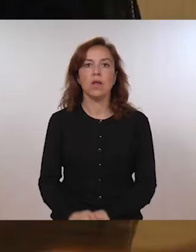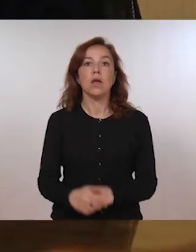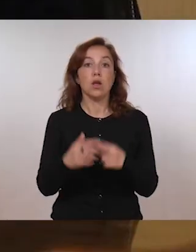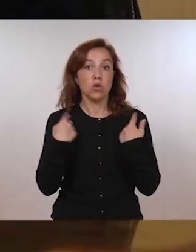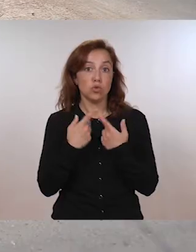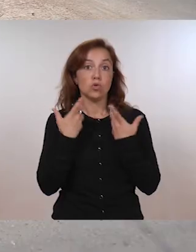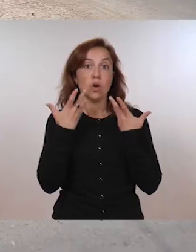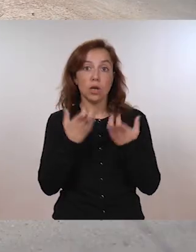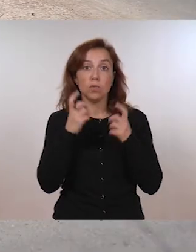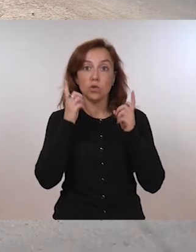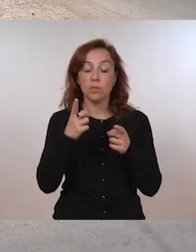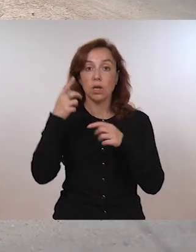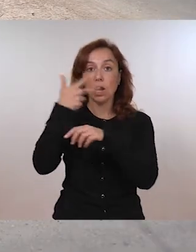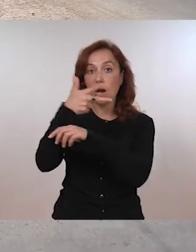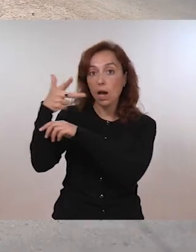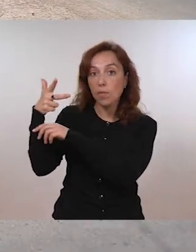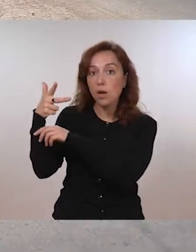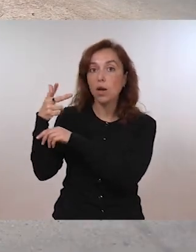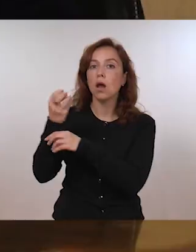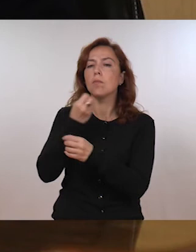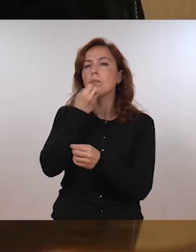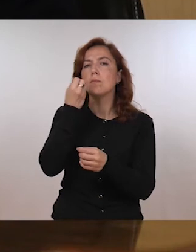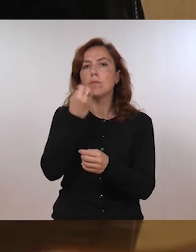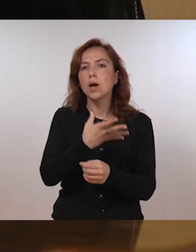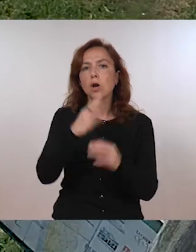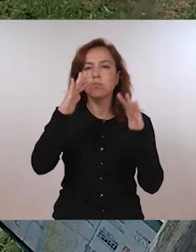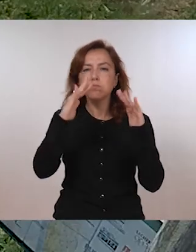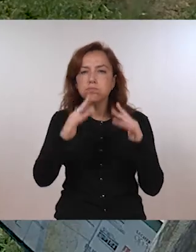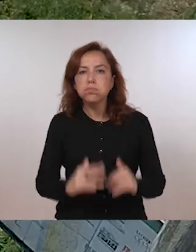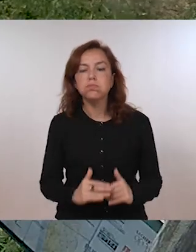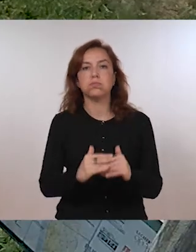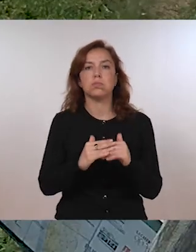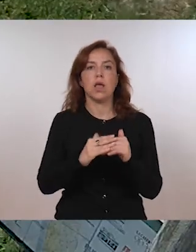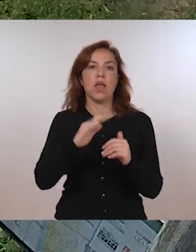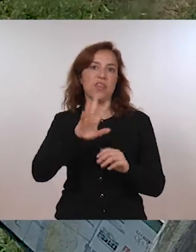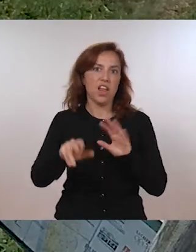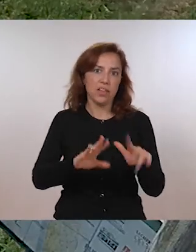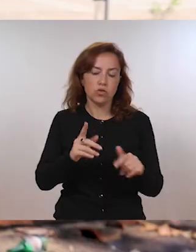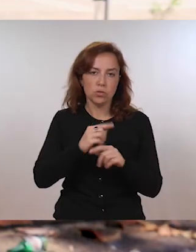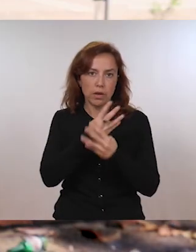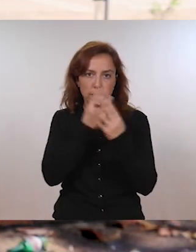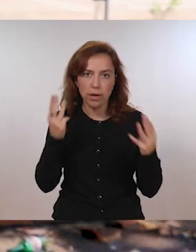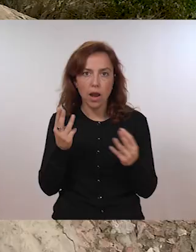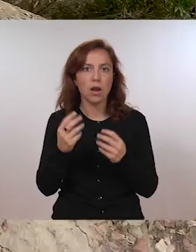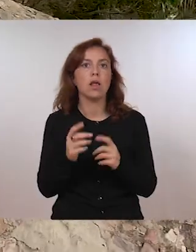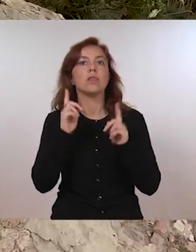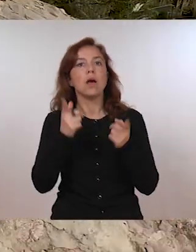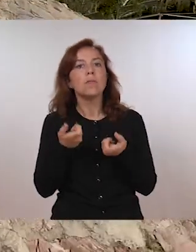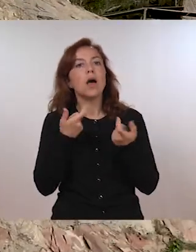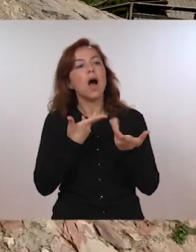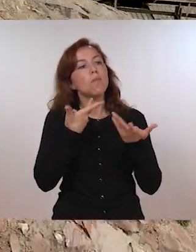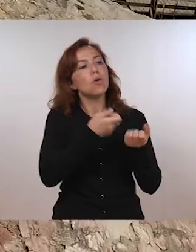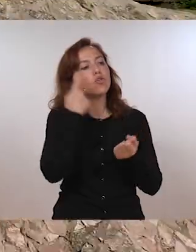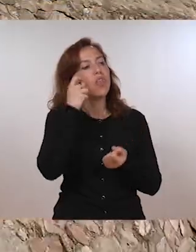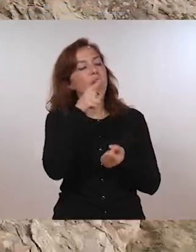Apostamos también a las cámaras de videovigilancia para lograr un descenso más alto de los delitos. A reforzar esa idea que todo el mundo tiene de que